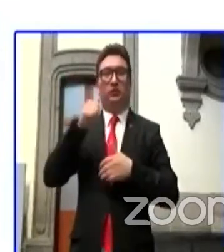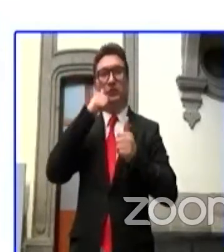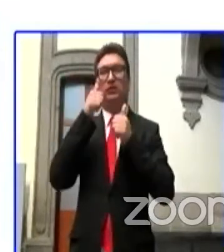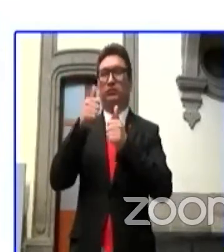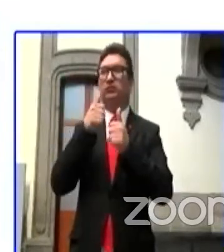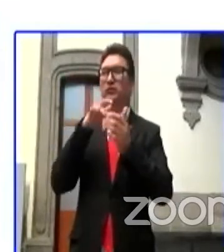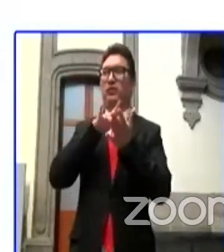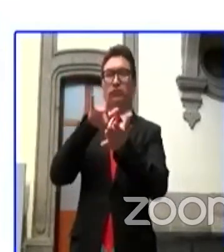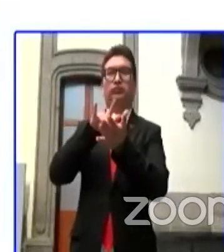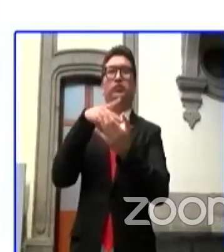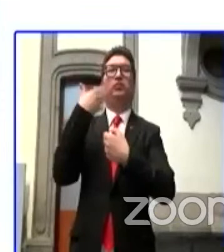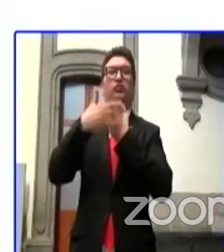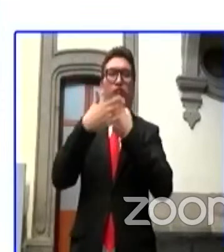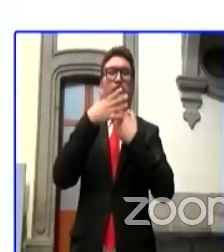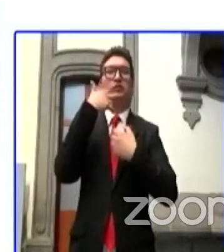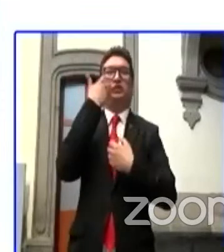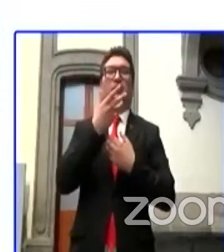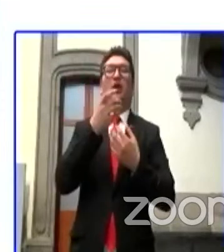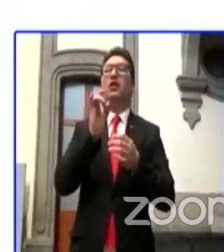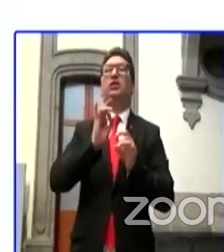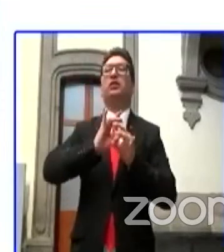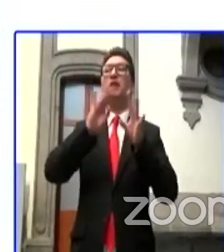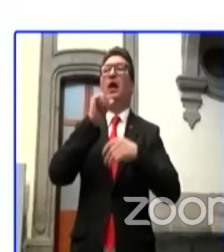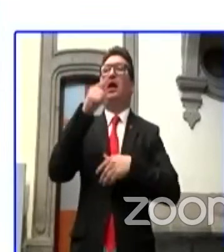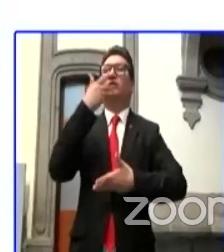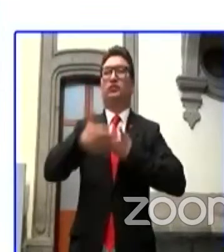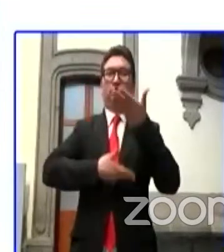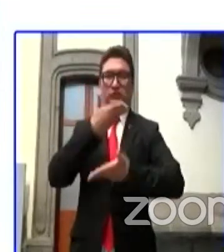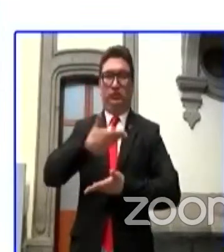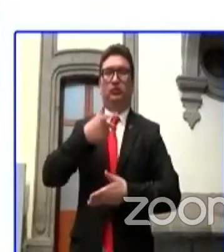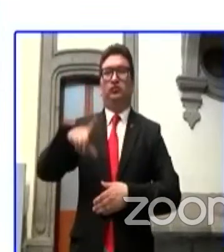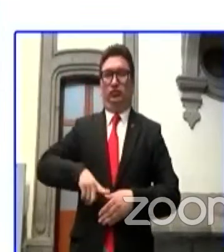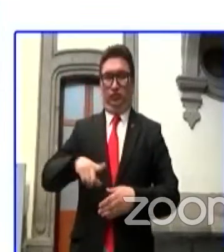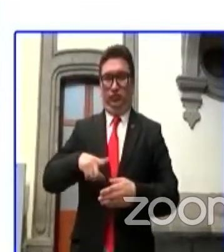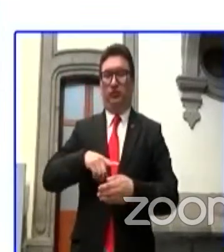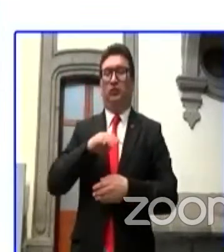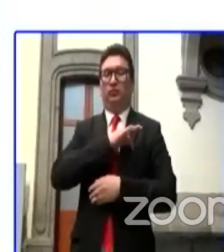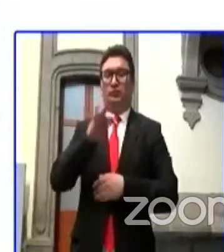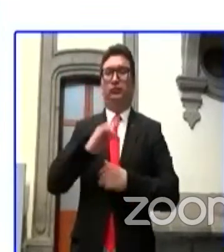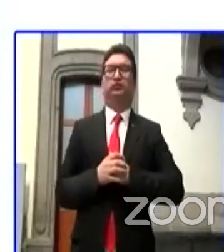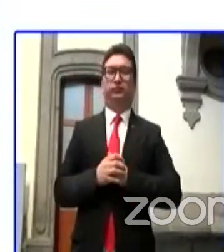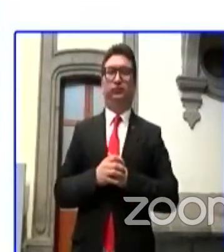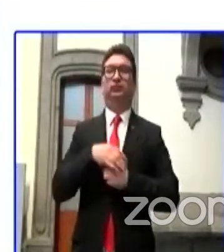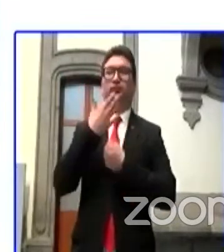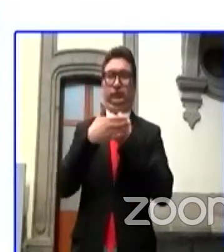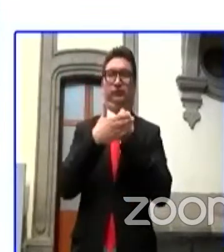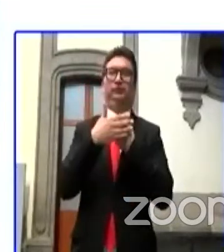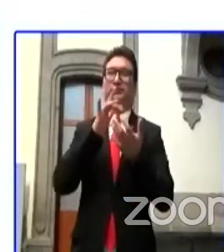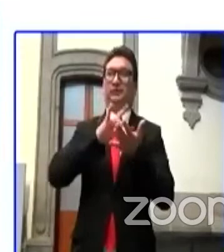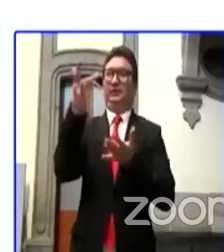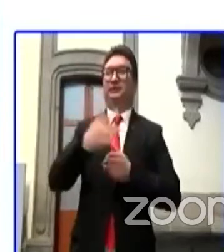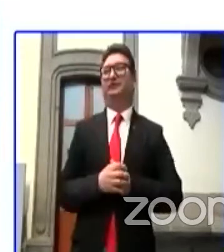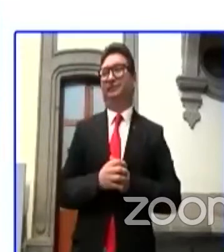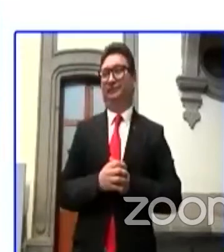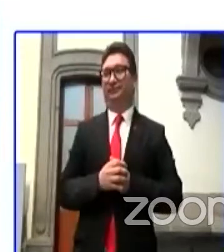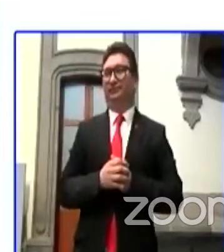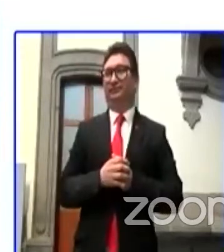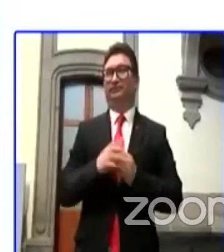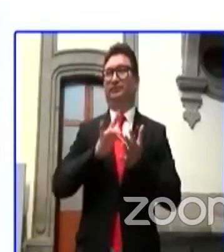auditiva que requieran de algún servicio del gobierno de la Ciudad de México. Gracias. Muchísimas gracias,